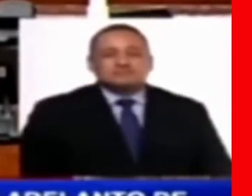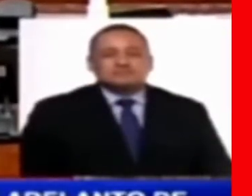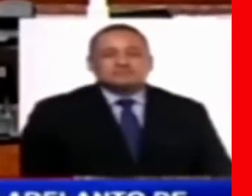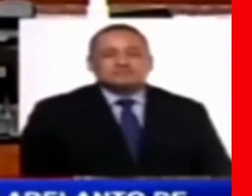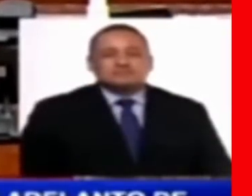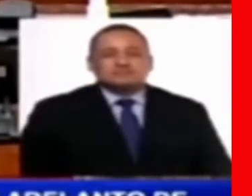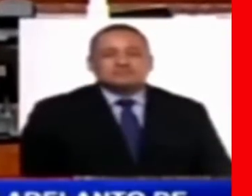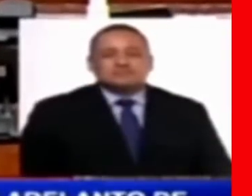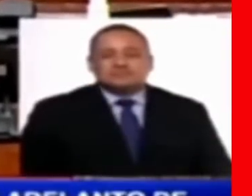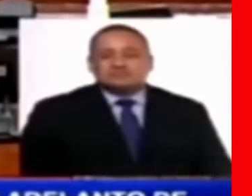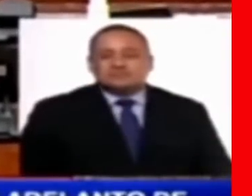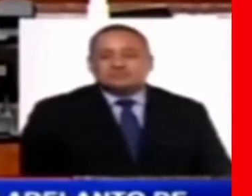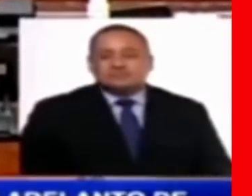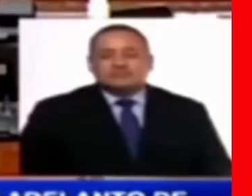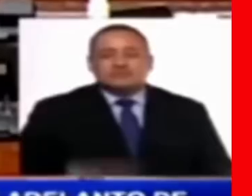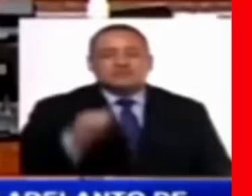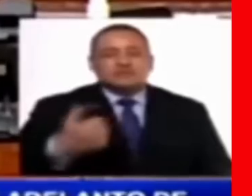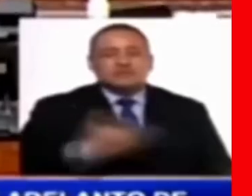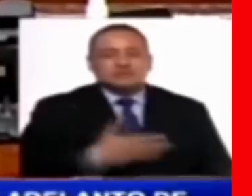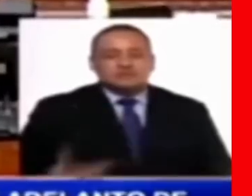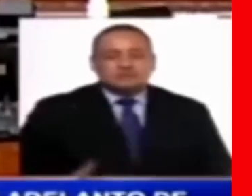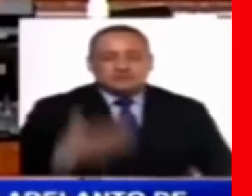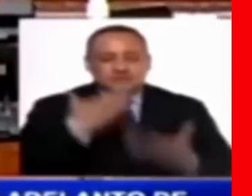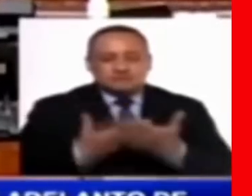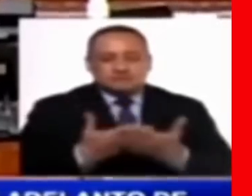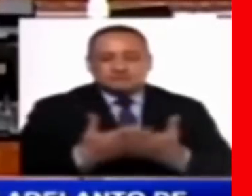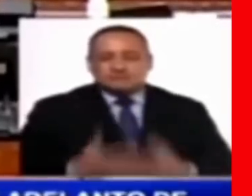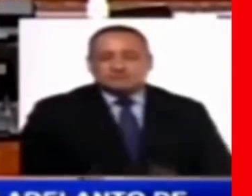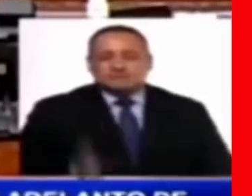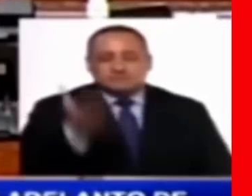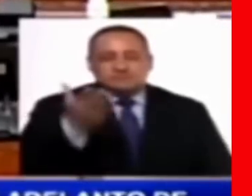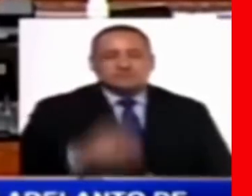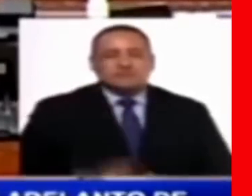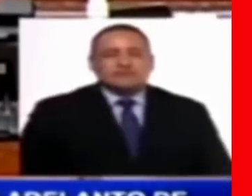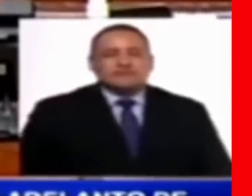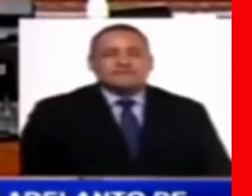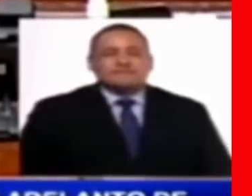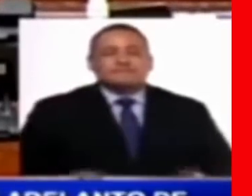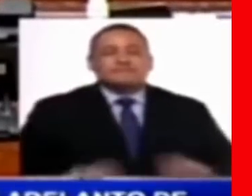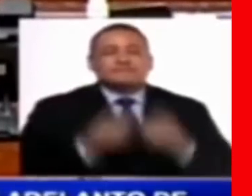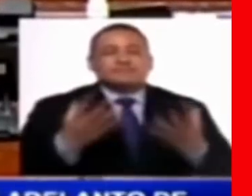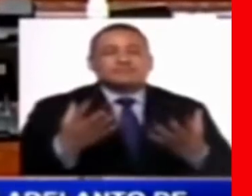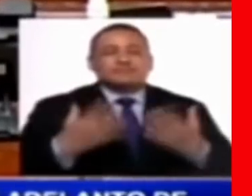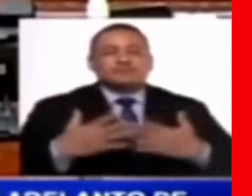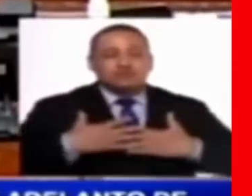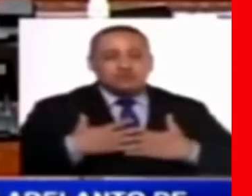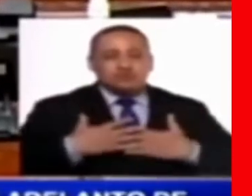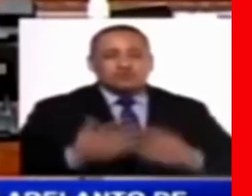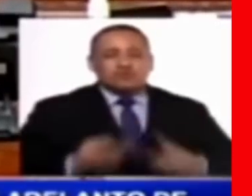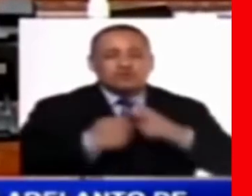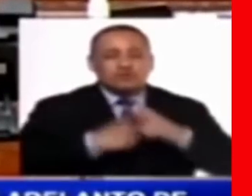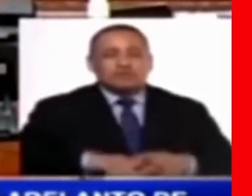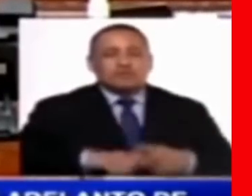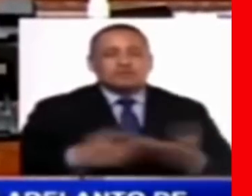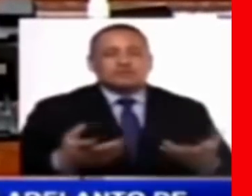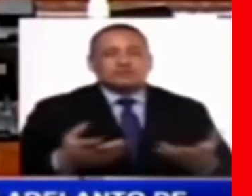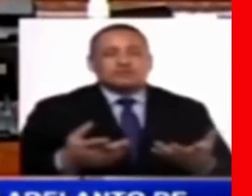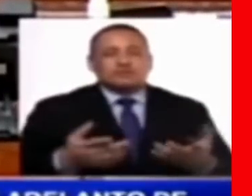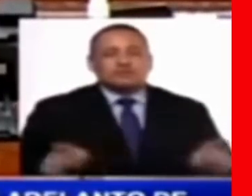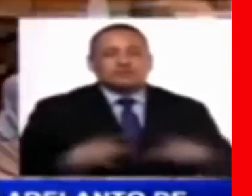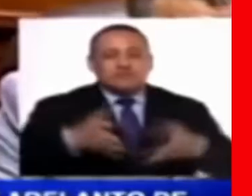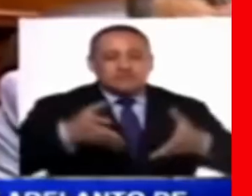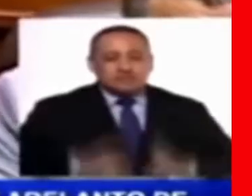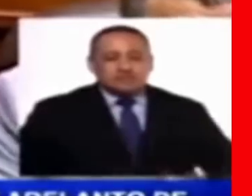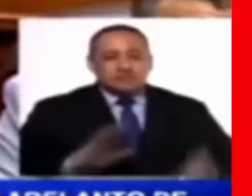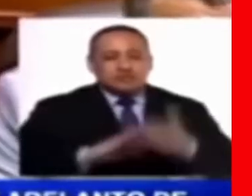Sí, presidente. Gracias, presidente. Ya, adelante. Bueno, yo sí soy originario, nací en una